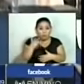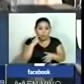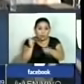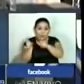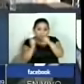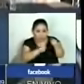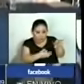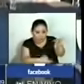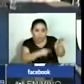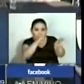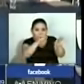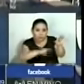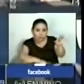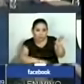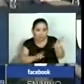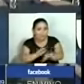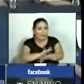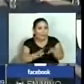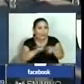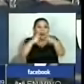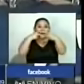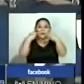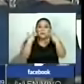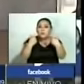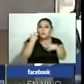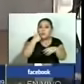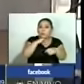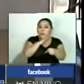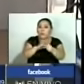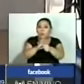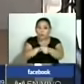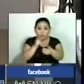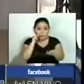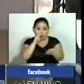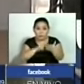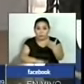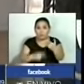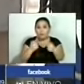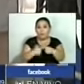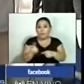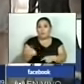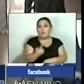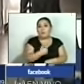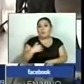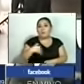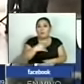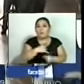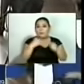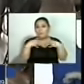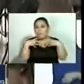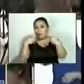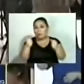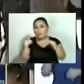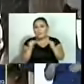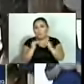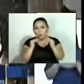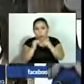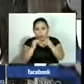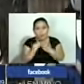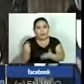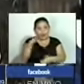carta en donde se constate que no están contagiados de este virus. Sin embargo, el personal del Ministerio de Salud también le realizarán las